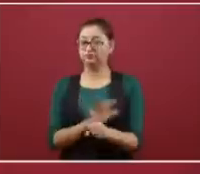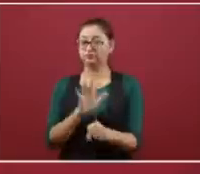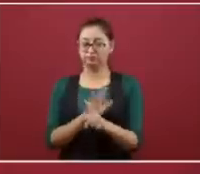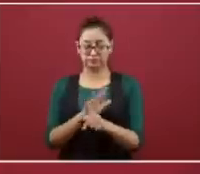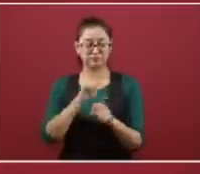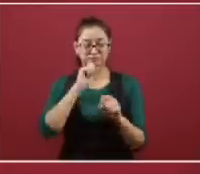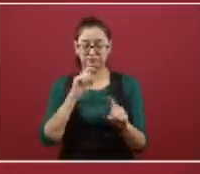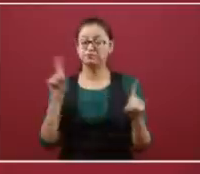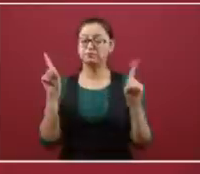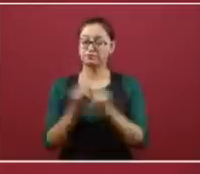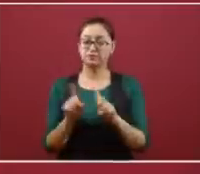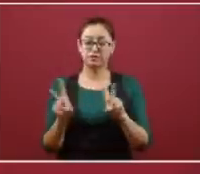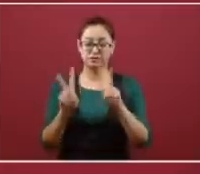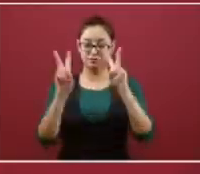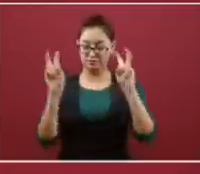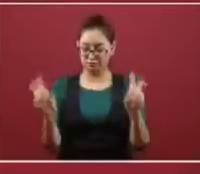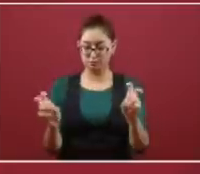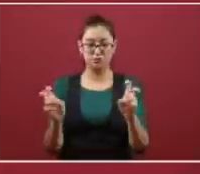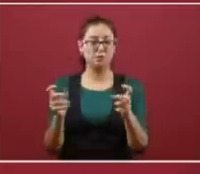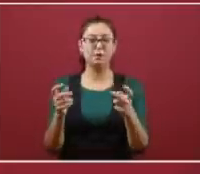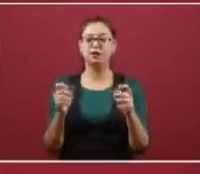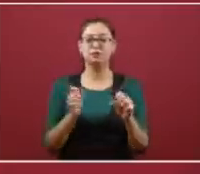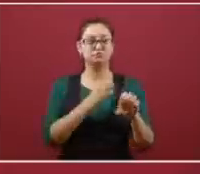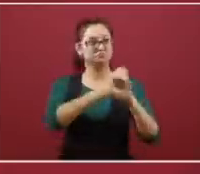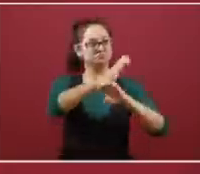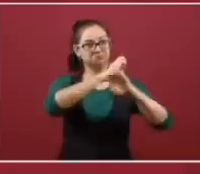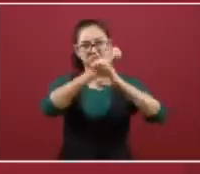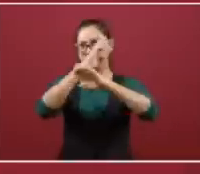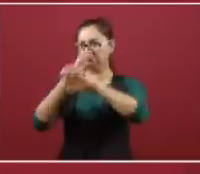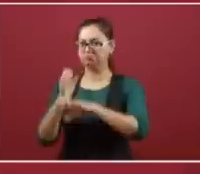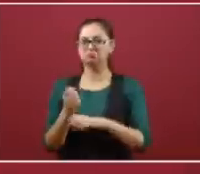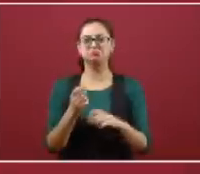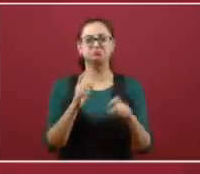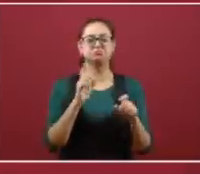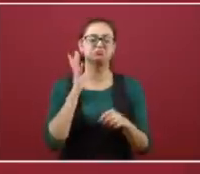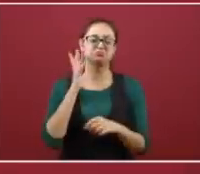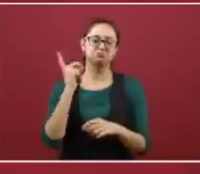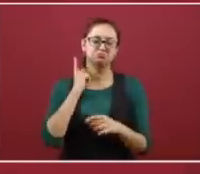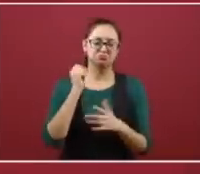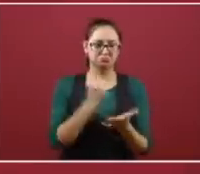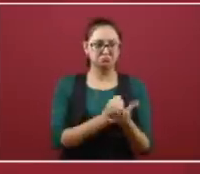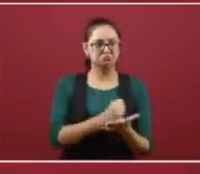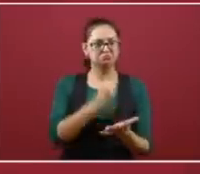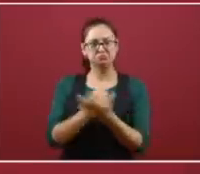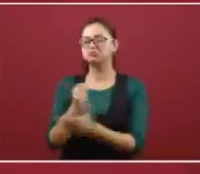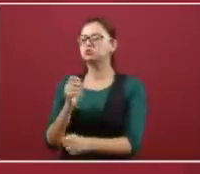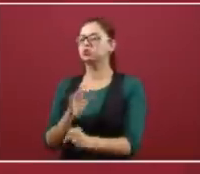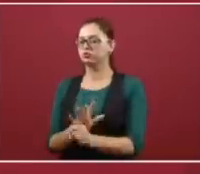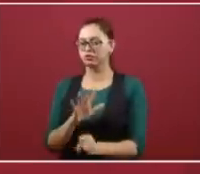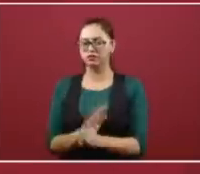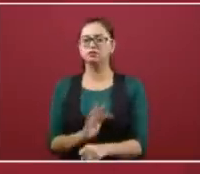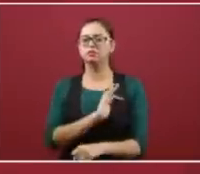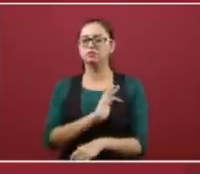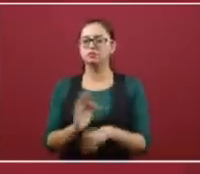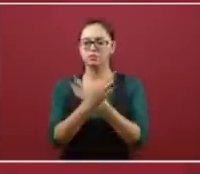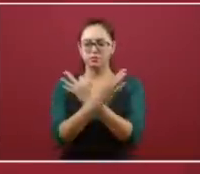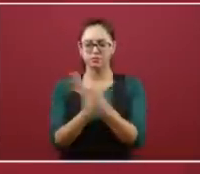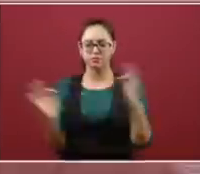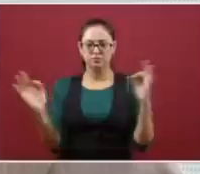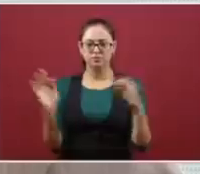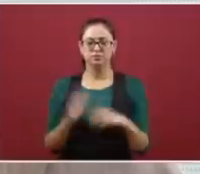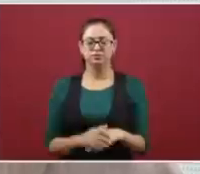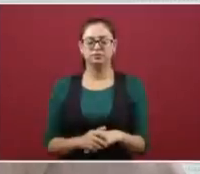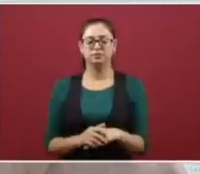aprobaron dicha reforma de extinción de dominio para poder hacer la declaratoria correspondiente y